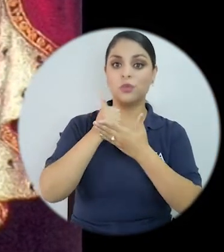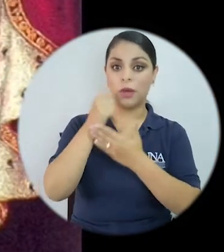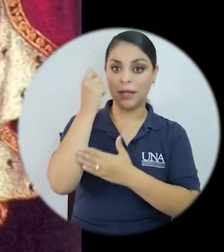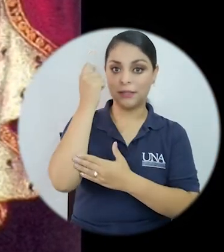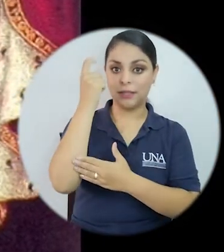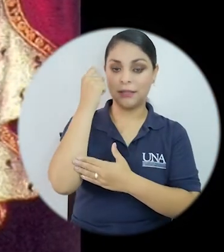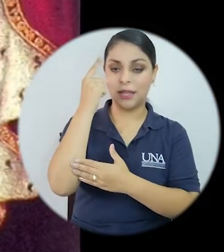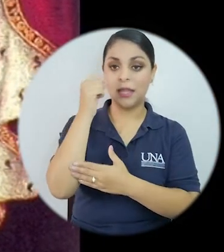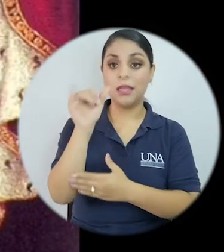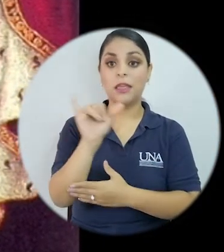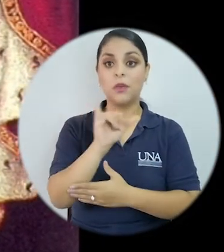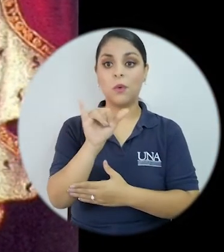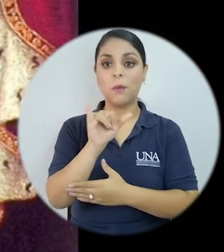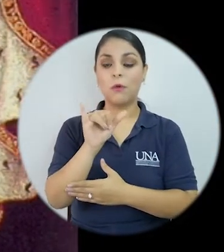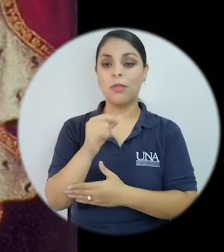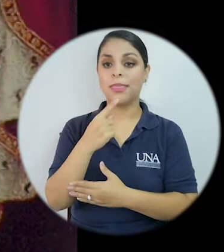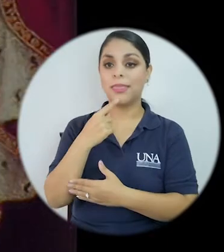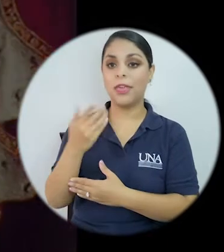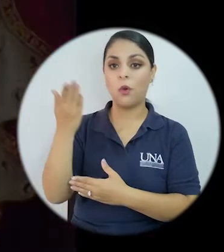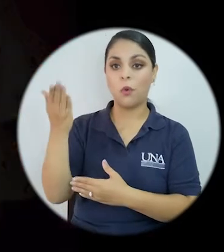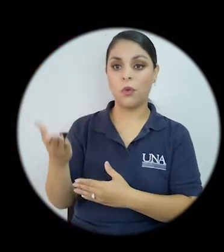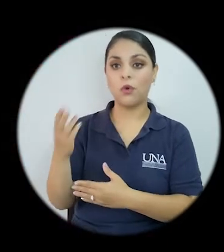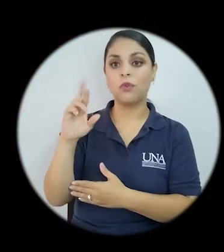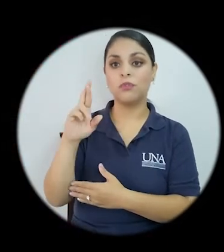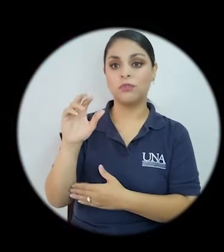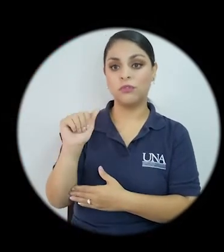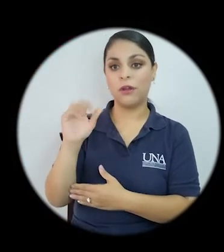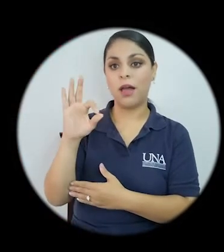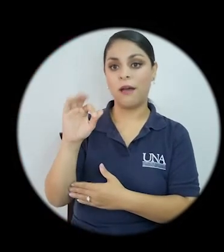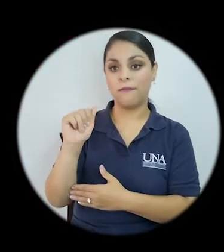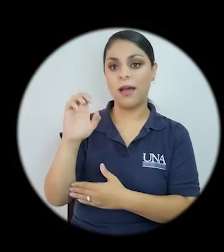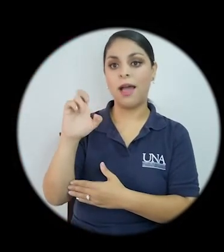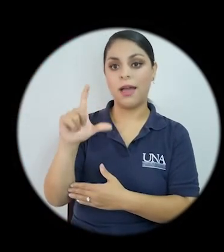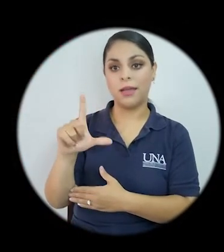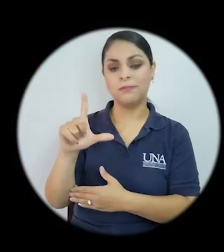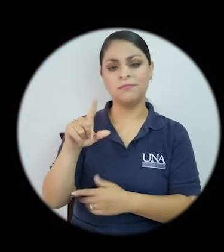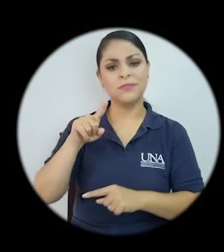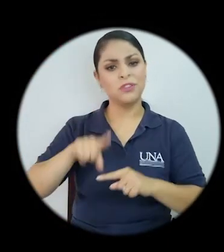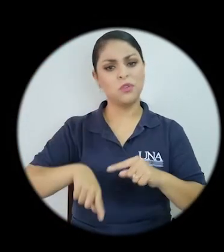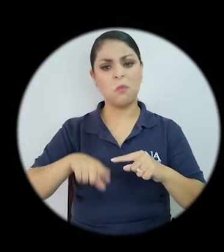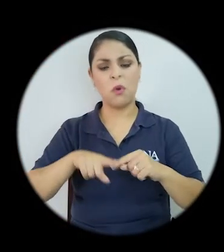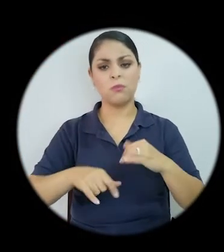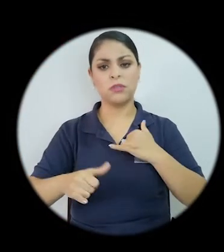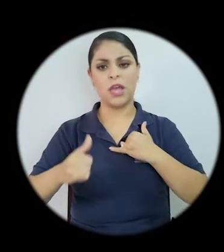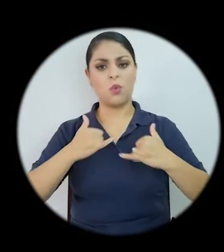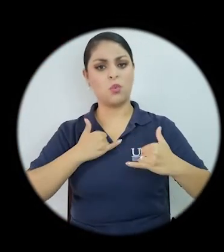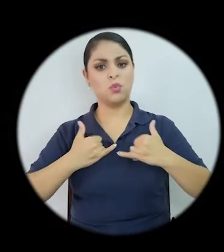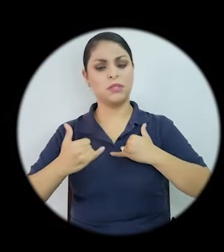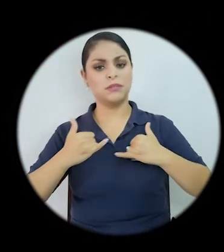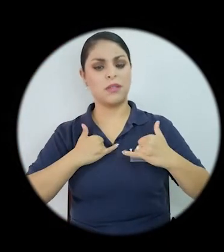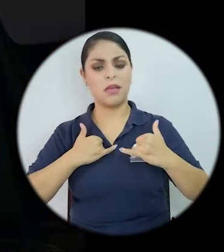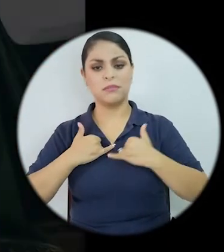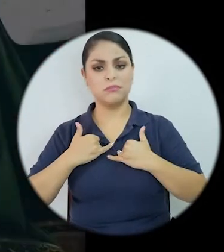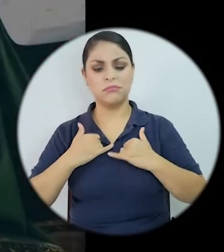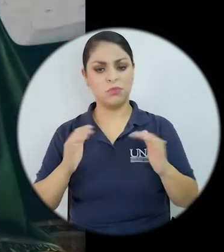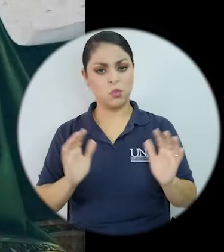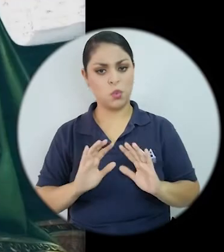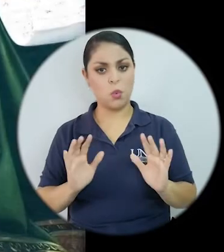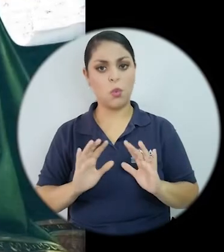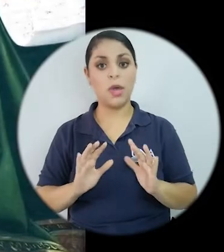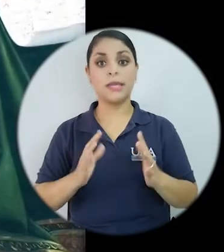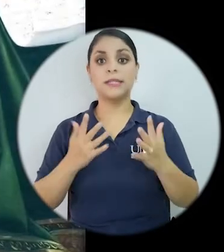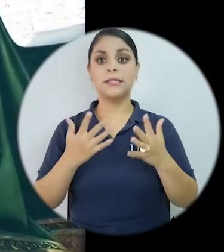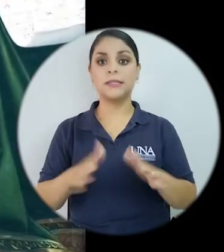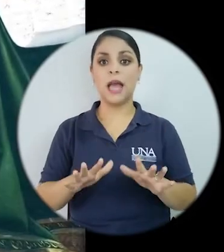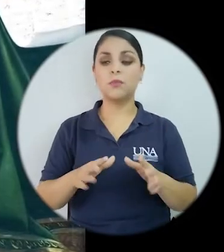recalcar algo que dijo la persona de don Rafael, no podemos ser egoístas. Por un lado, hemos perdido mucho